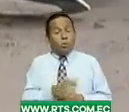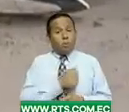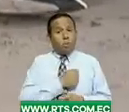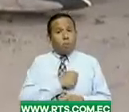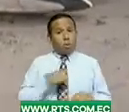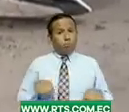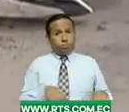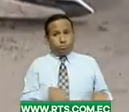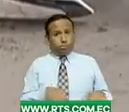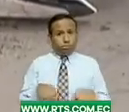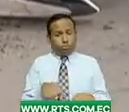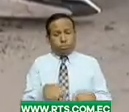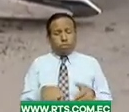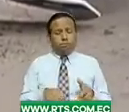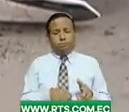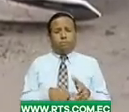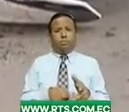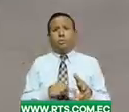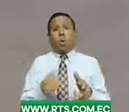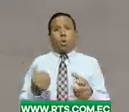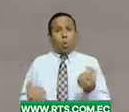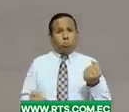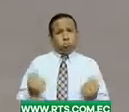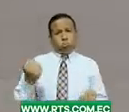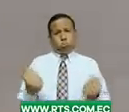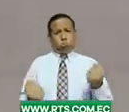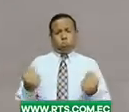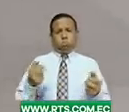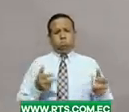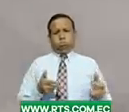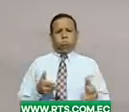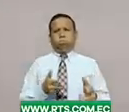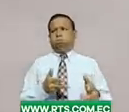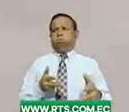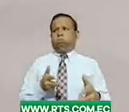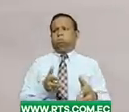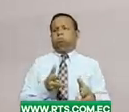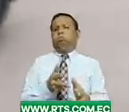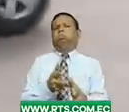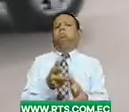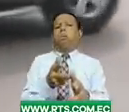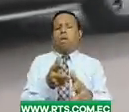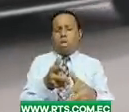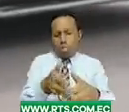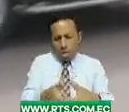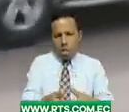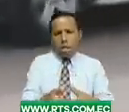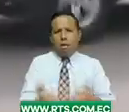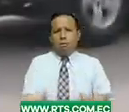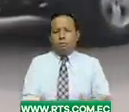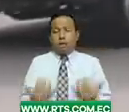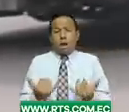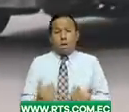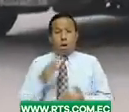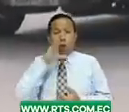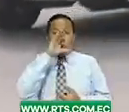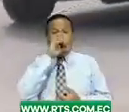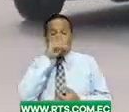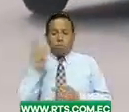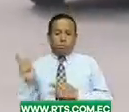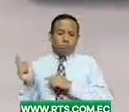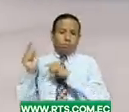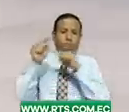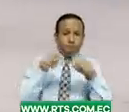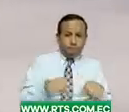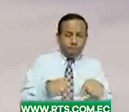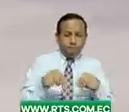sean sometidas a investigación por parte de los elementos del ATM y la OIAT. Un nuevo accidente se había suscitado. Testigos comentaban lo